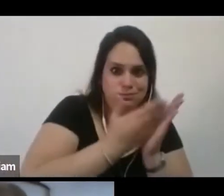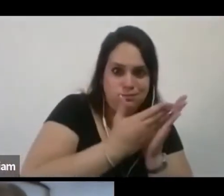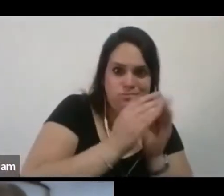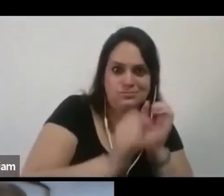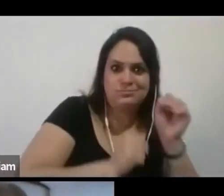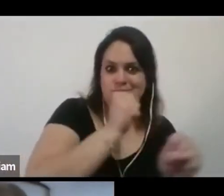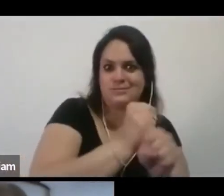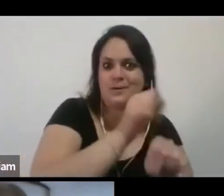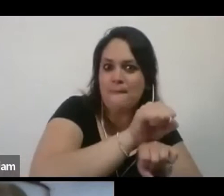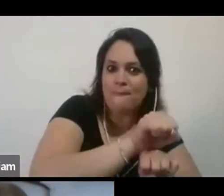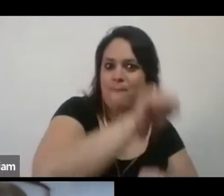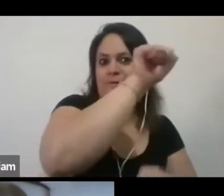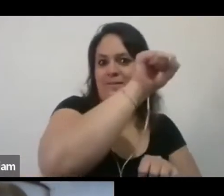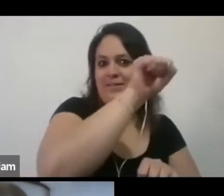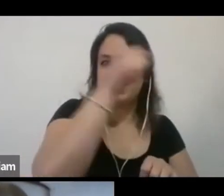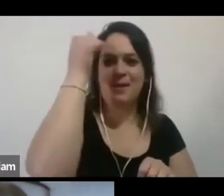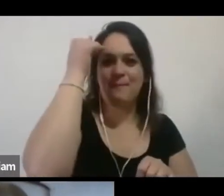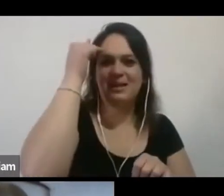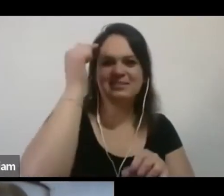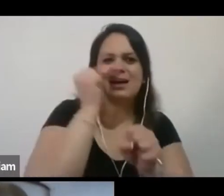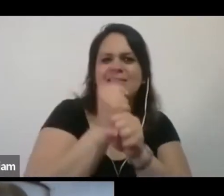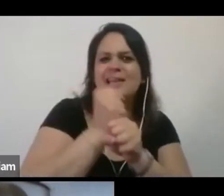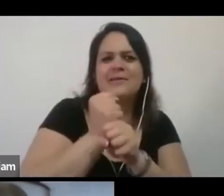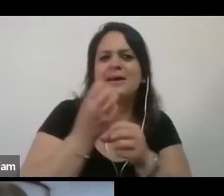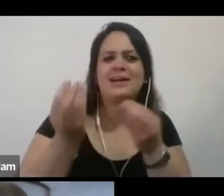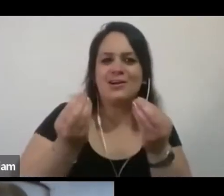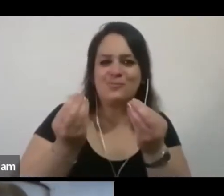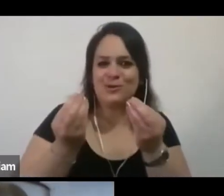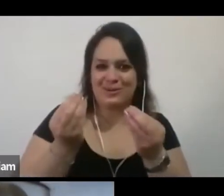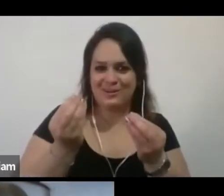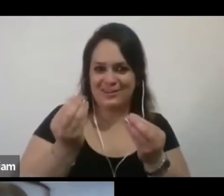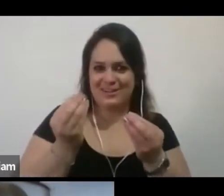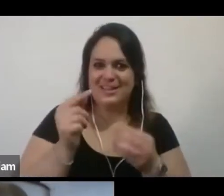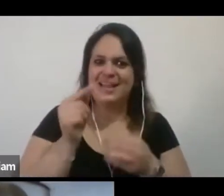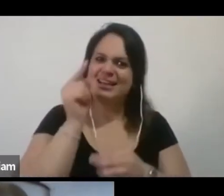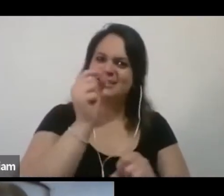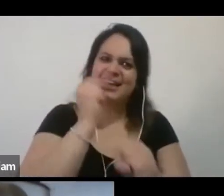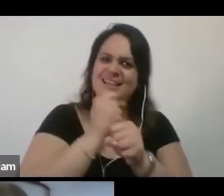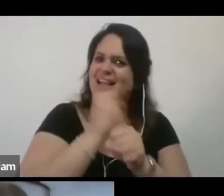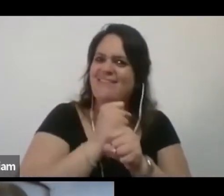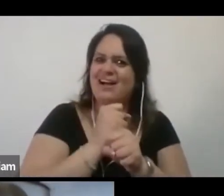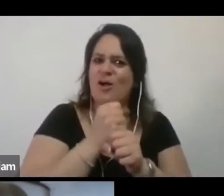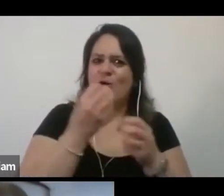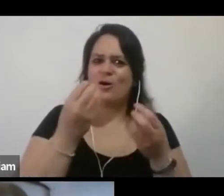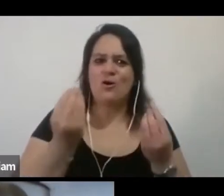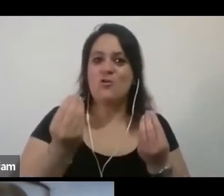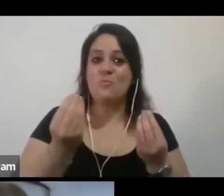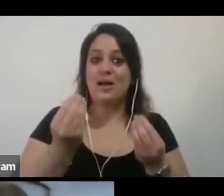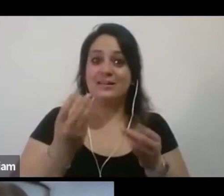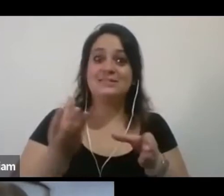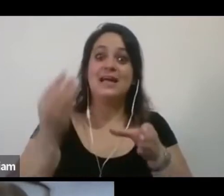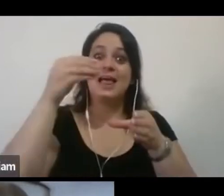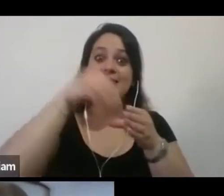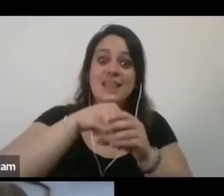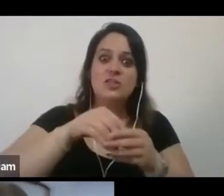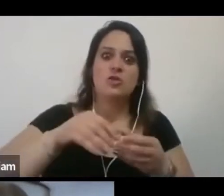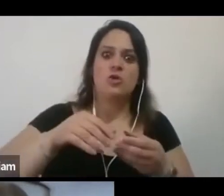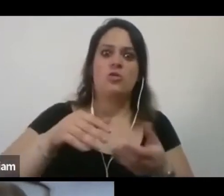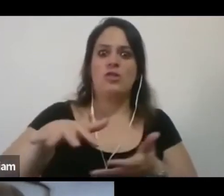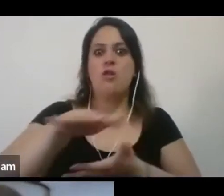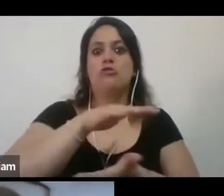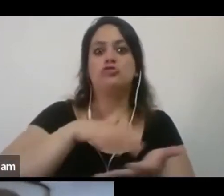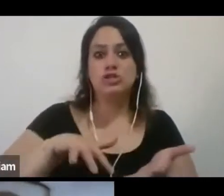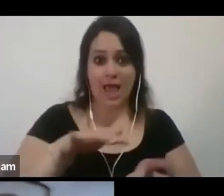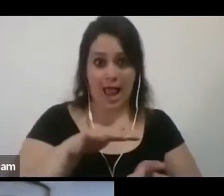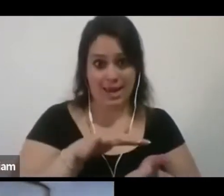quiere trabajar. Y a veces, o cómo se imagina ese trabajo dentro del campo social.